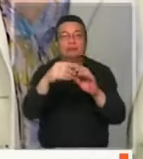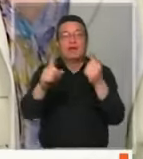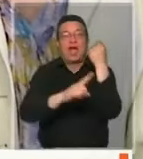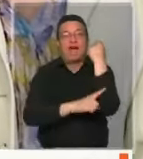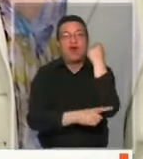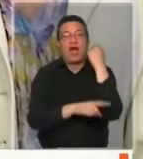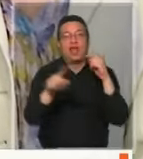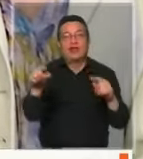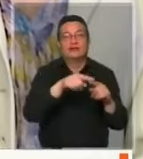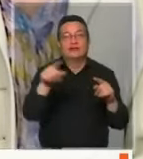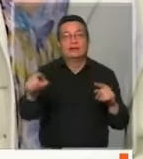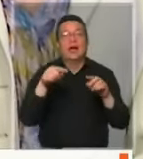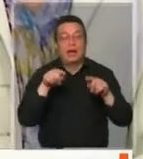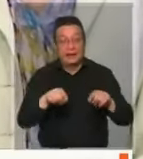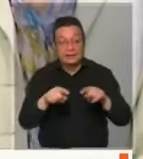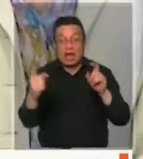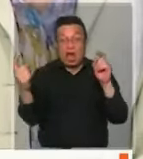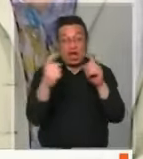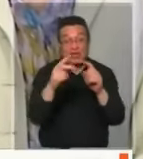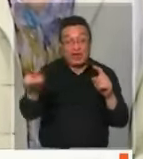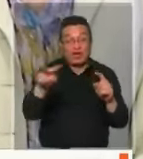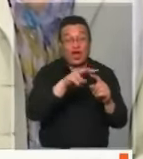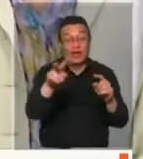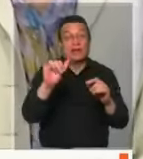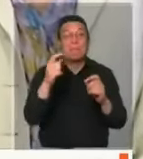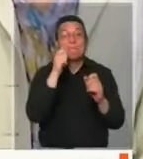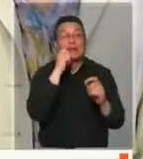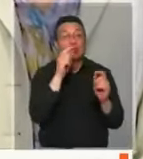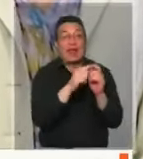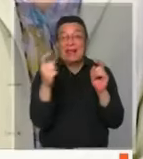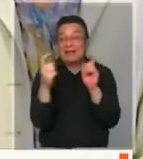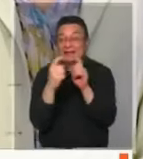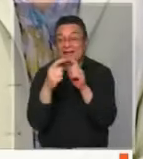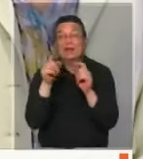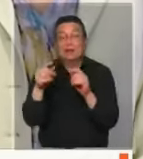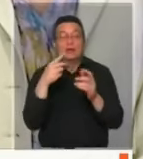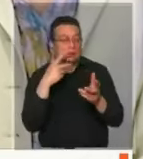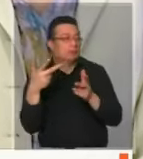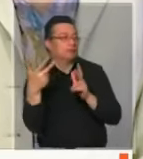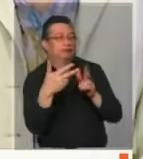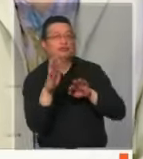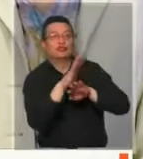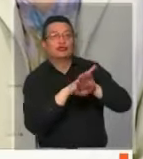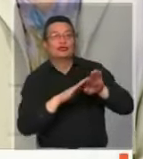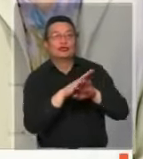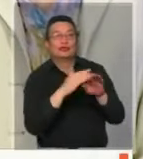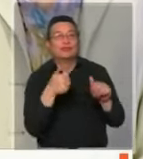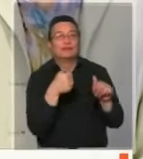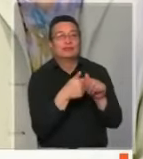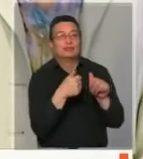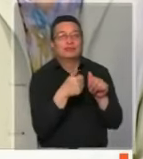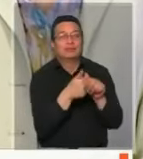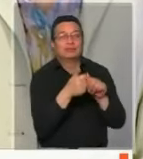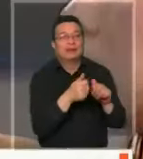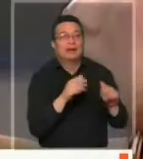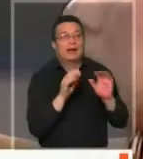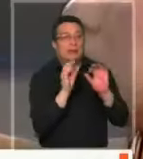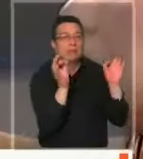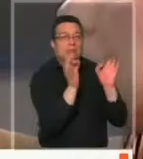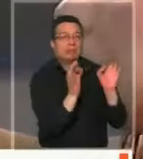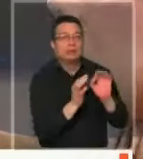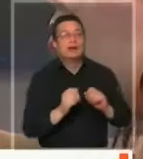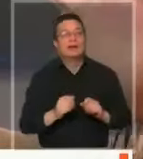que a través de estos contactos y de contactos personales él le prestó de alguna forma algún tipo de comillas asesoría